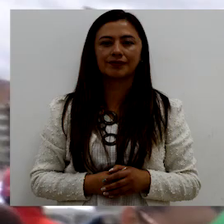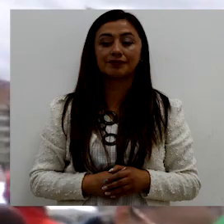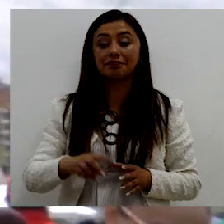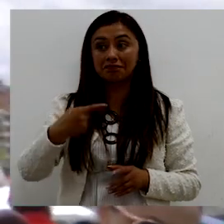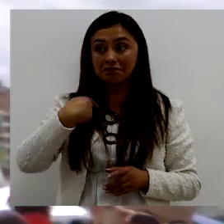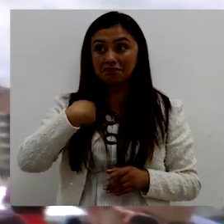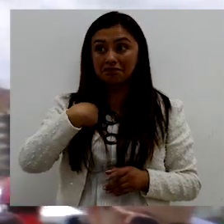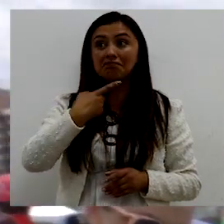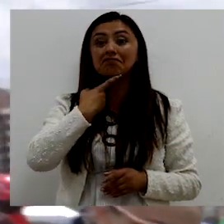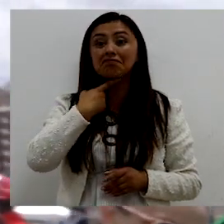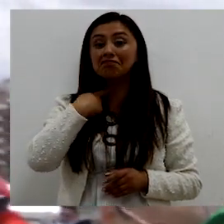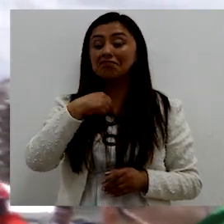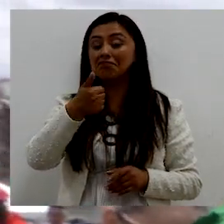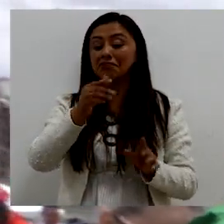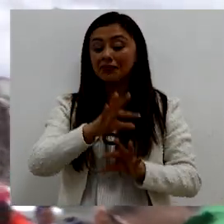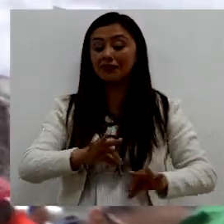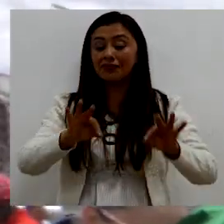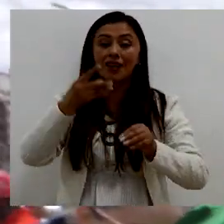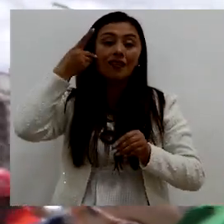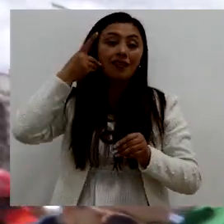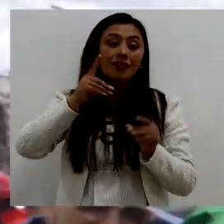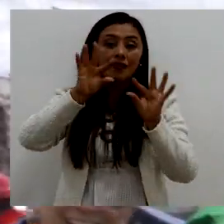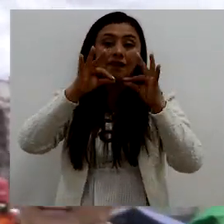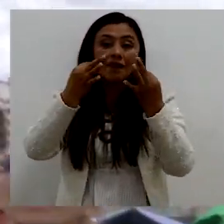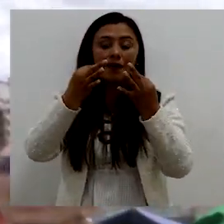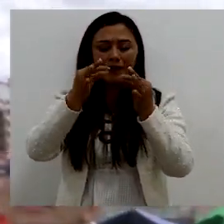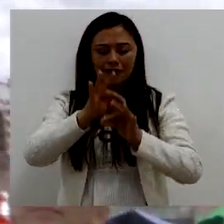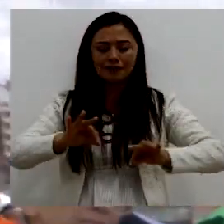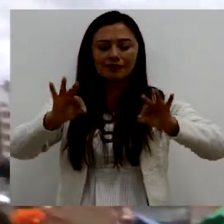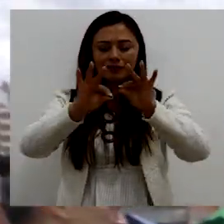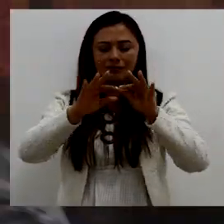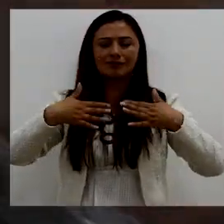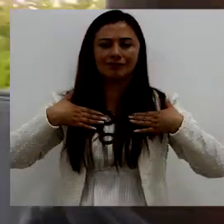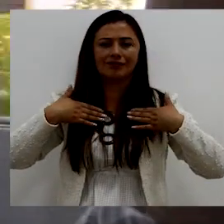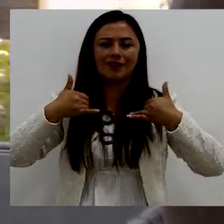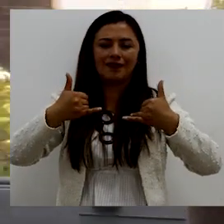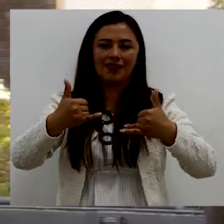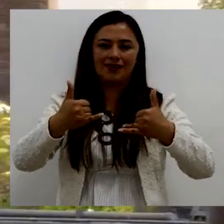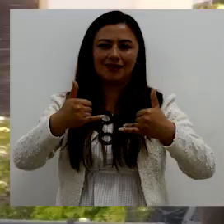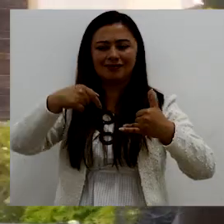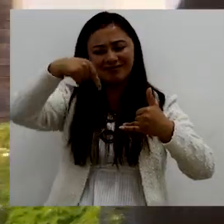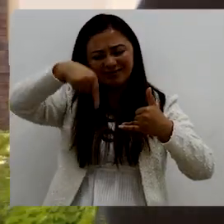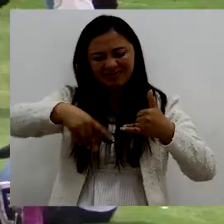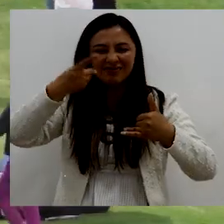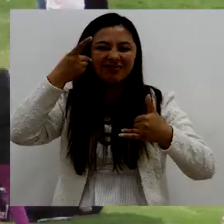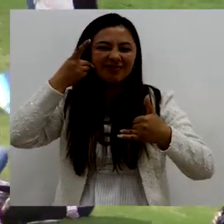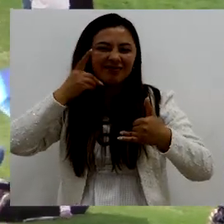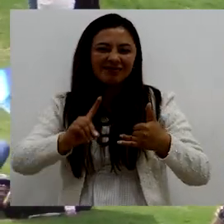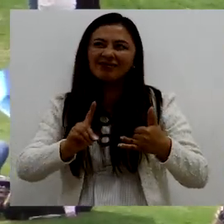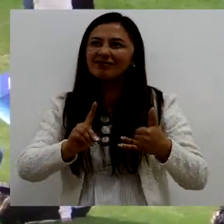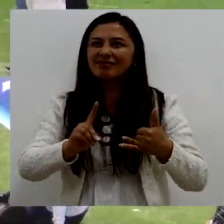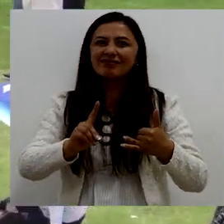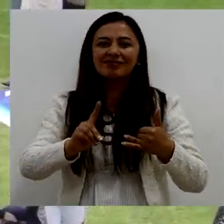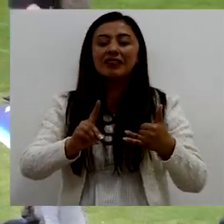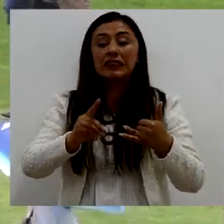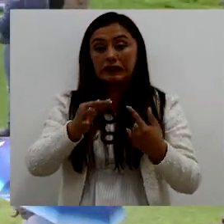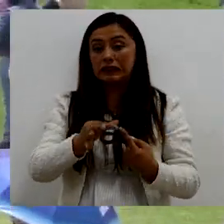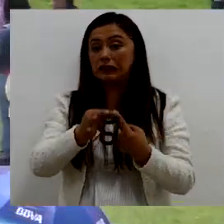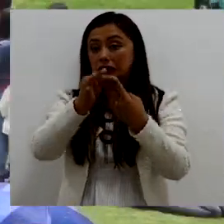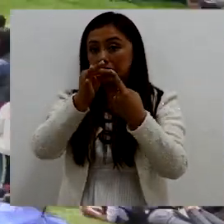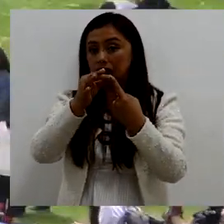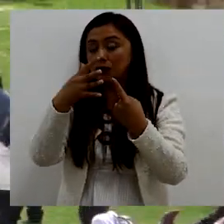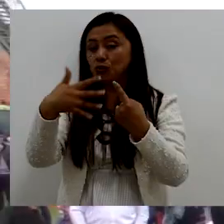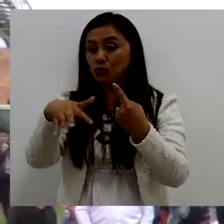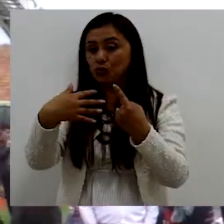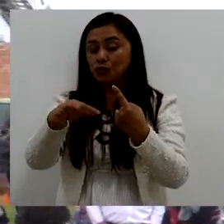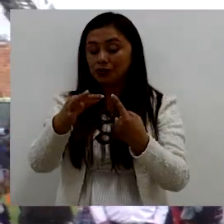Me parece muy importante y especial el Día de la Familia, pues porque es un día